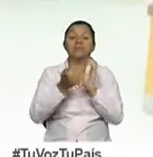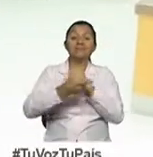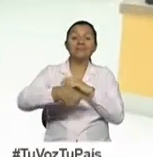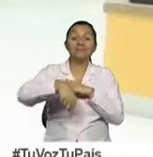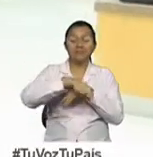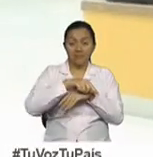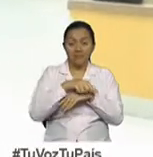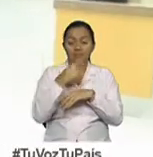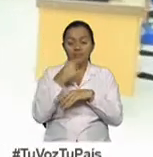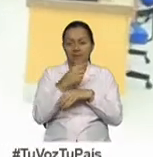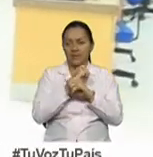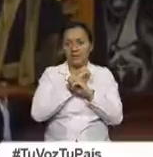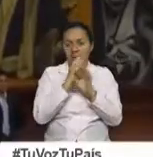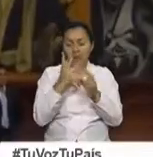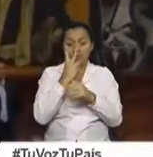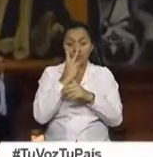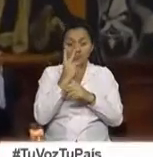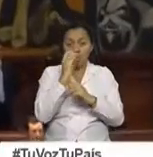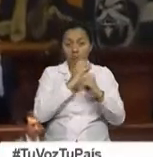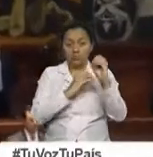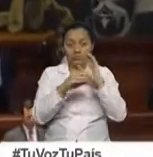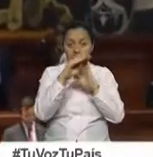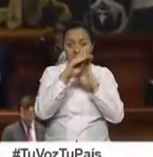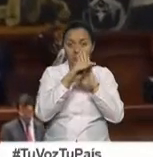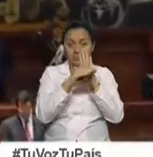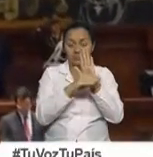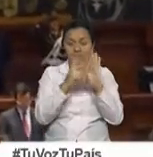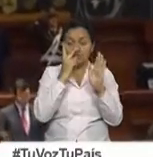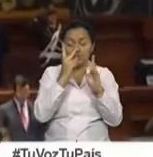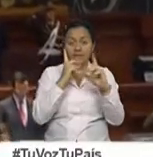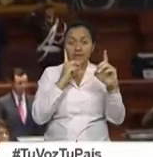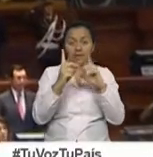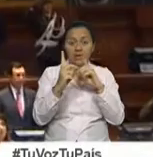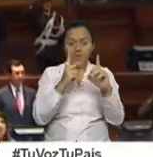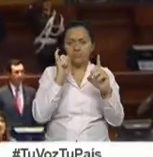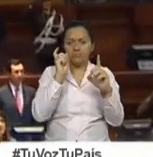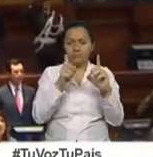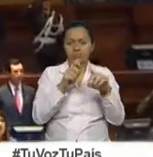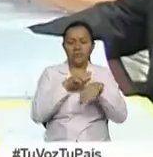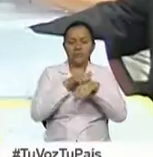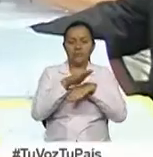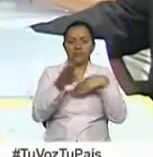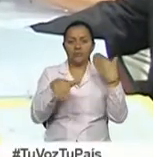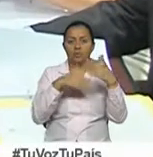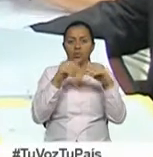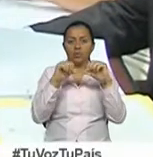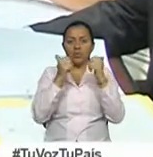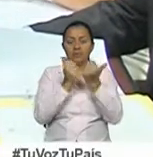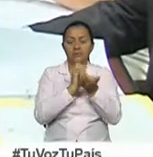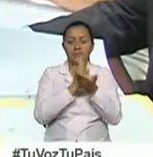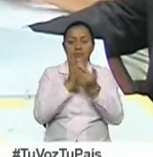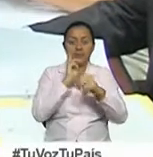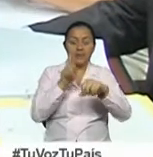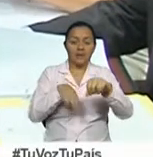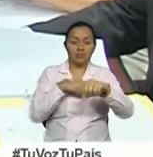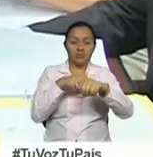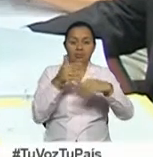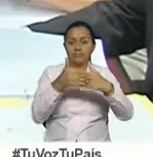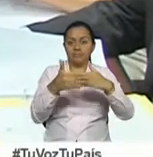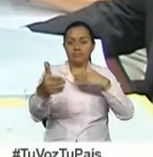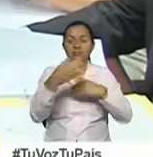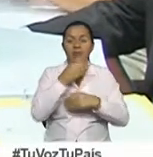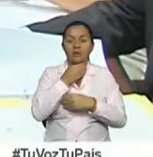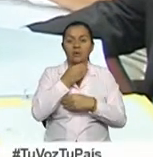Estado, se tiene previsto que las observaciones planteadas en las mesas de diálogo sean enviadas a la Asamblea Nacional en los últimos días de